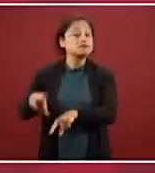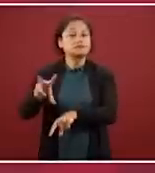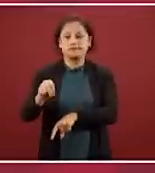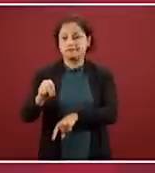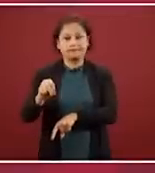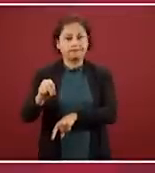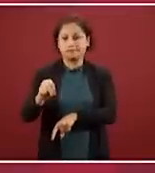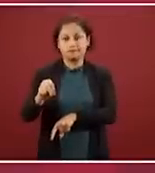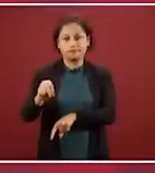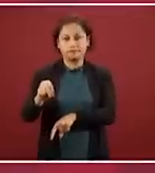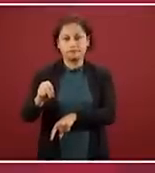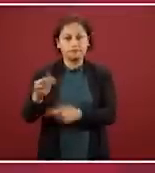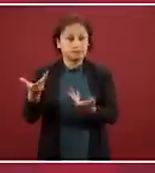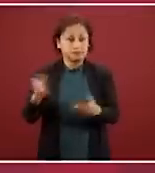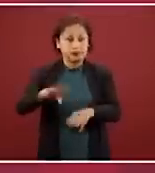que no haya masacres.